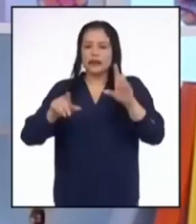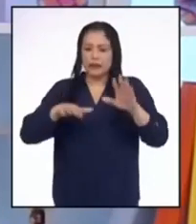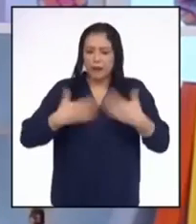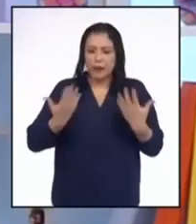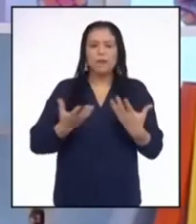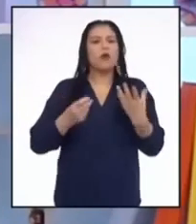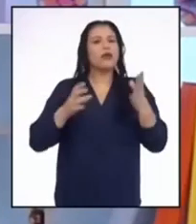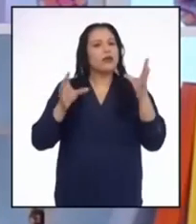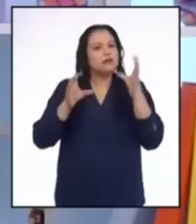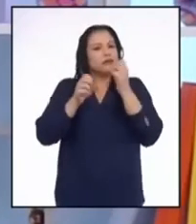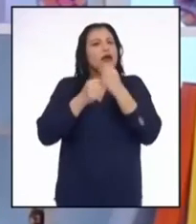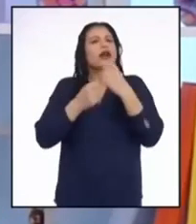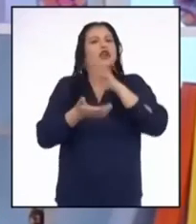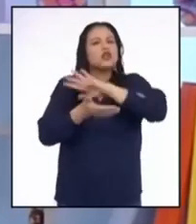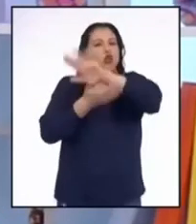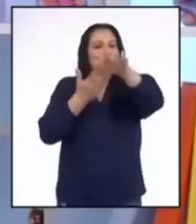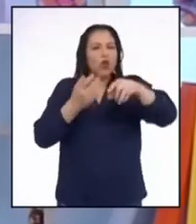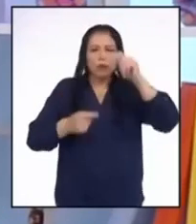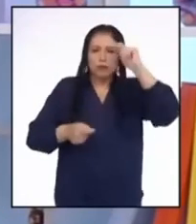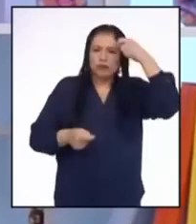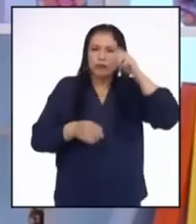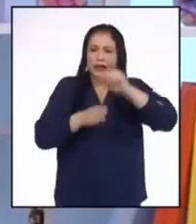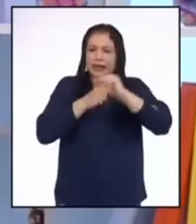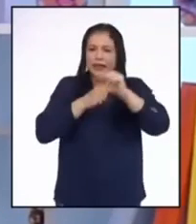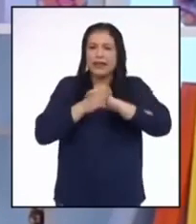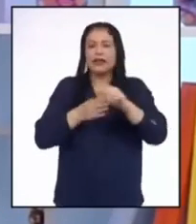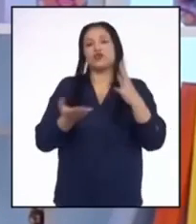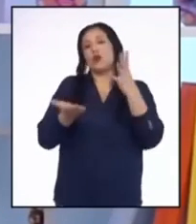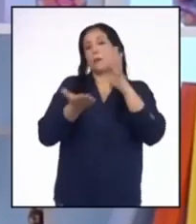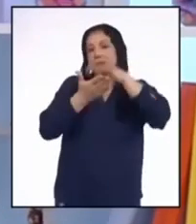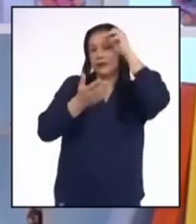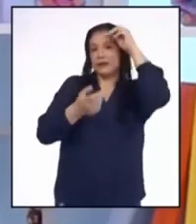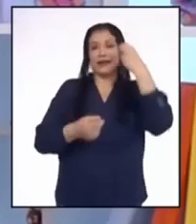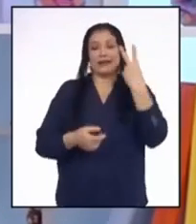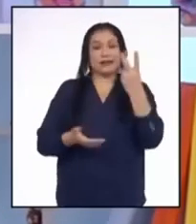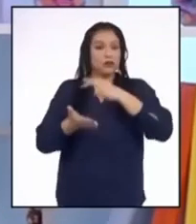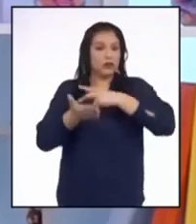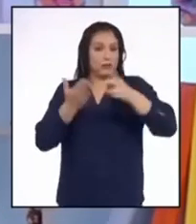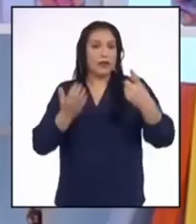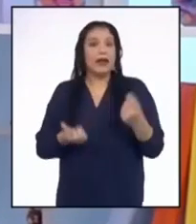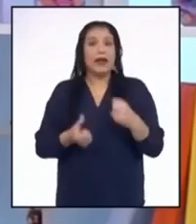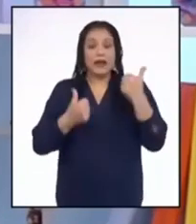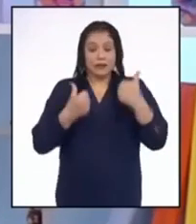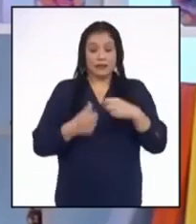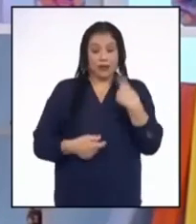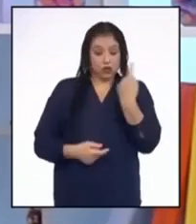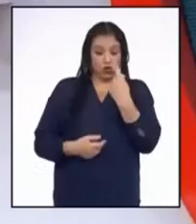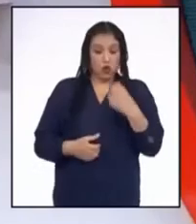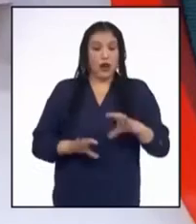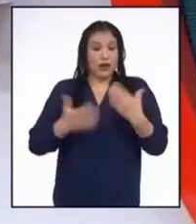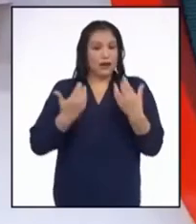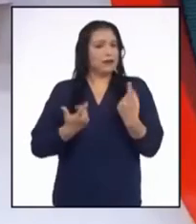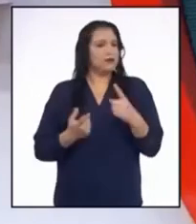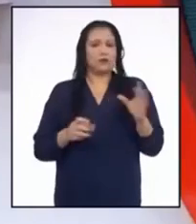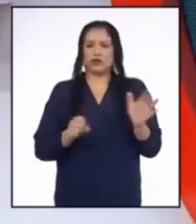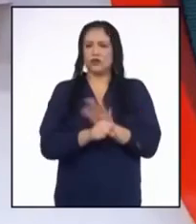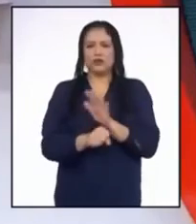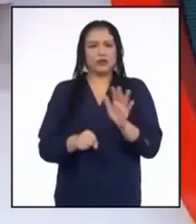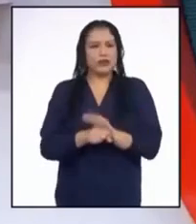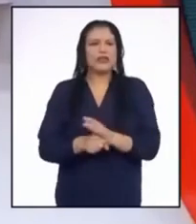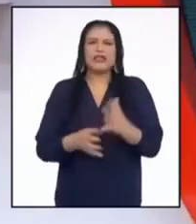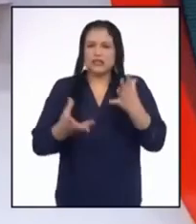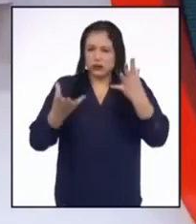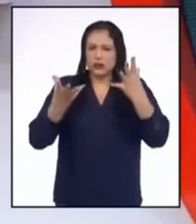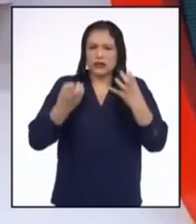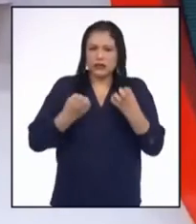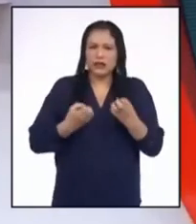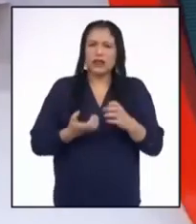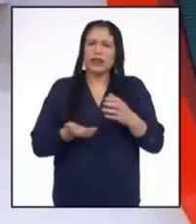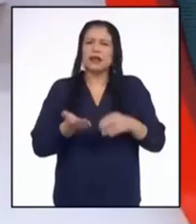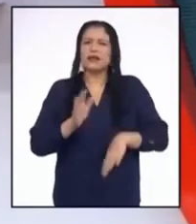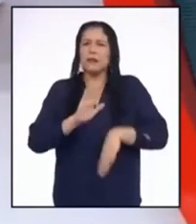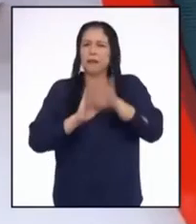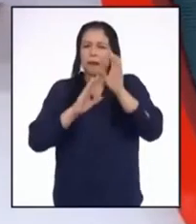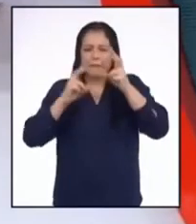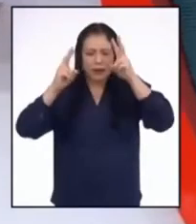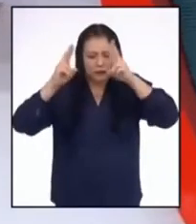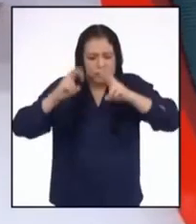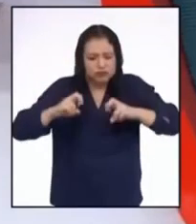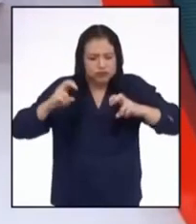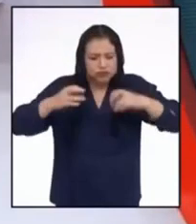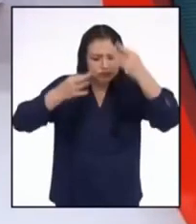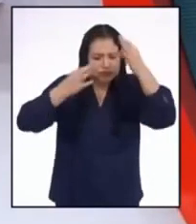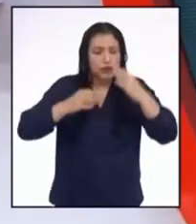consolidar el aprendizaje de hoy y estas 2 semanas. Recuerden que solo esta clase no es suficiente. Si quieren llegar a hacer un análisis